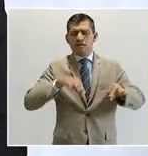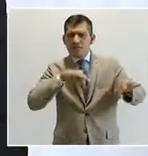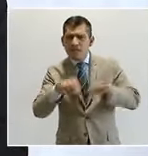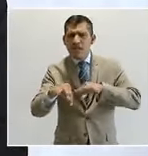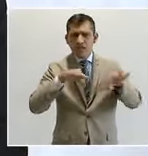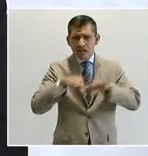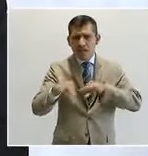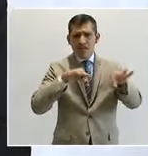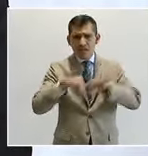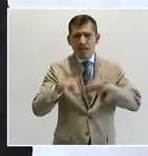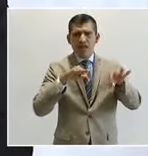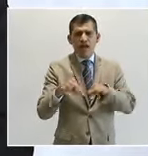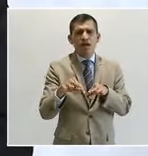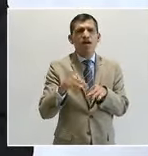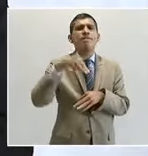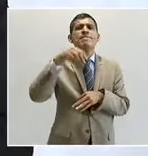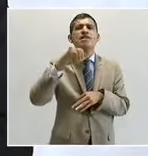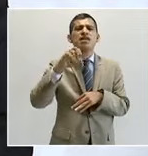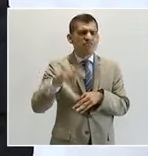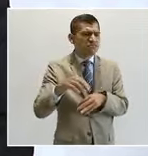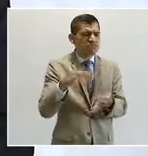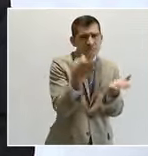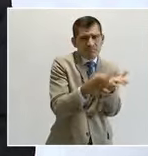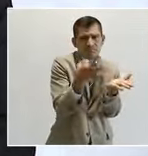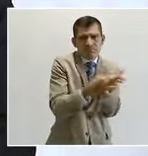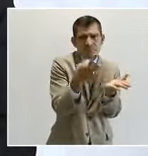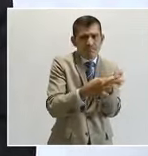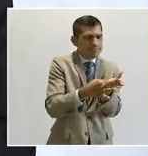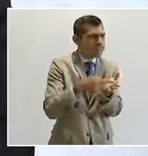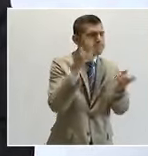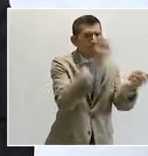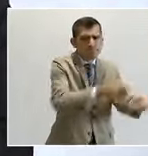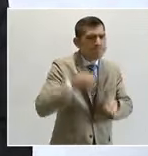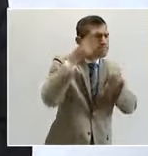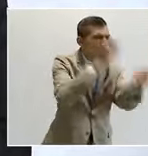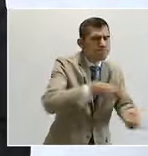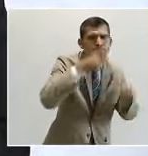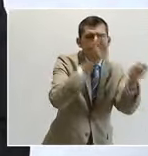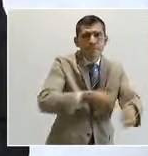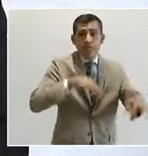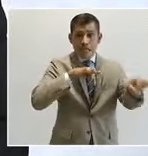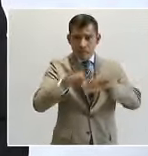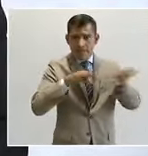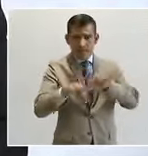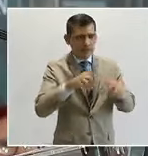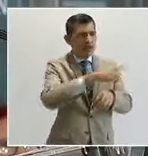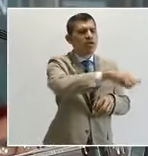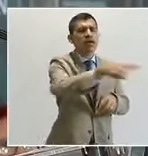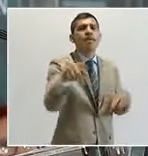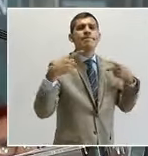en las minas los obreros de las minas Mineros